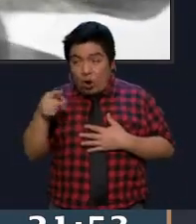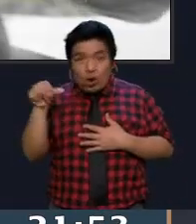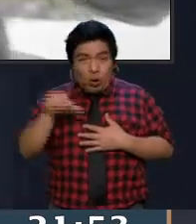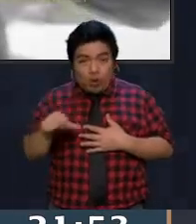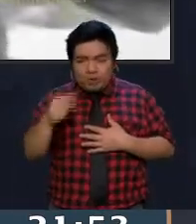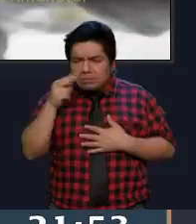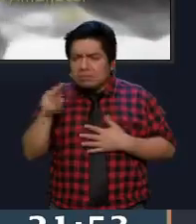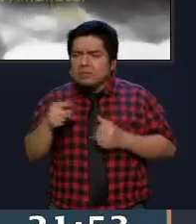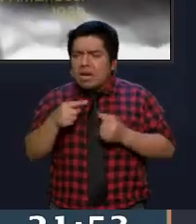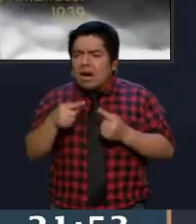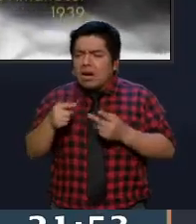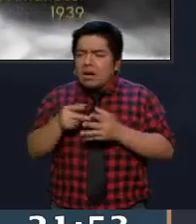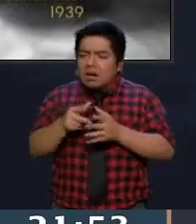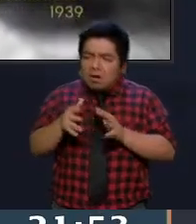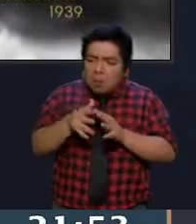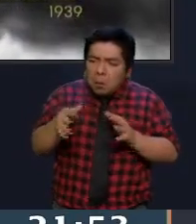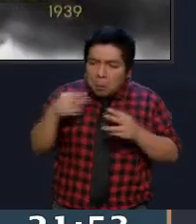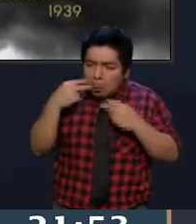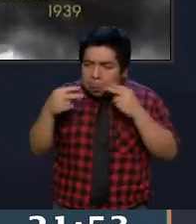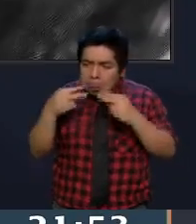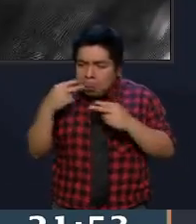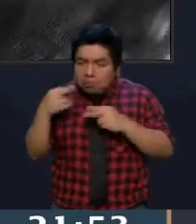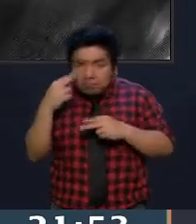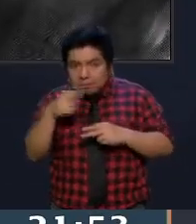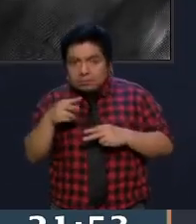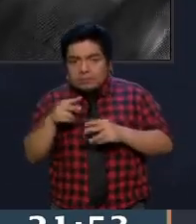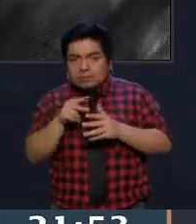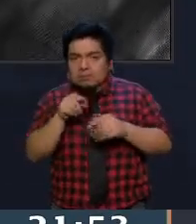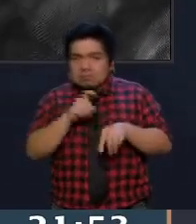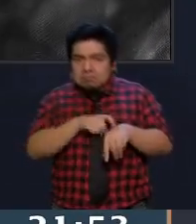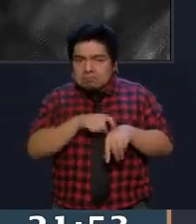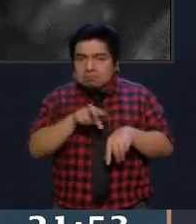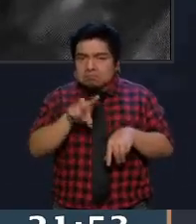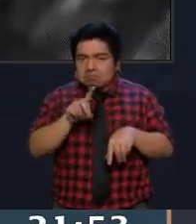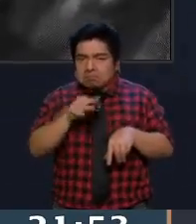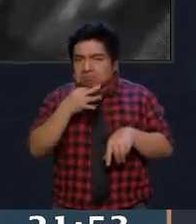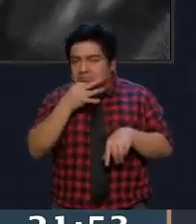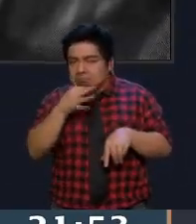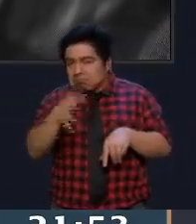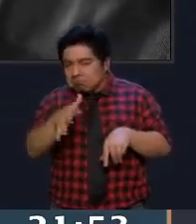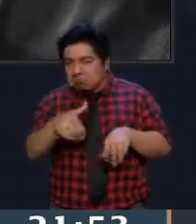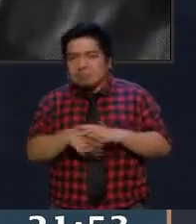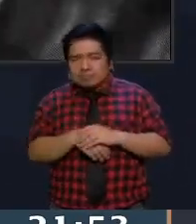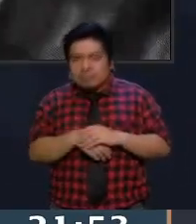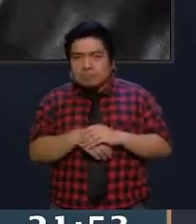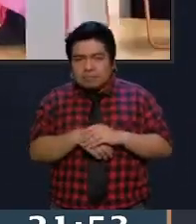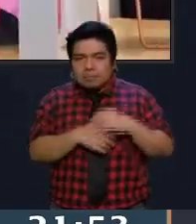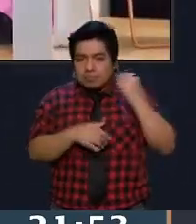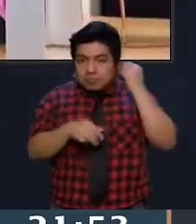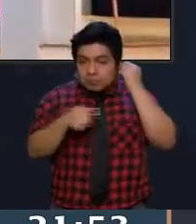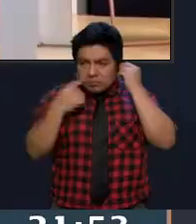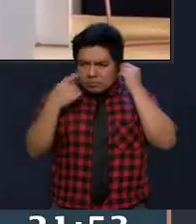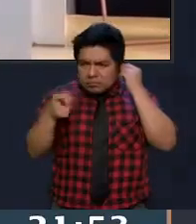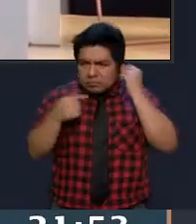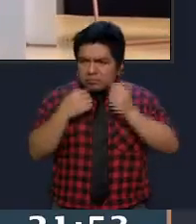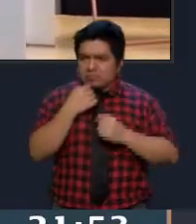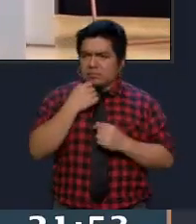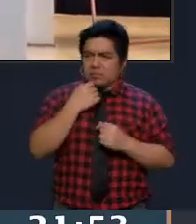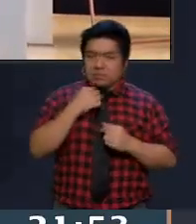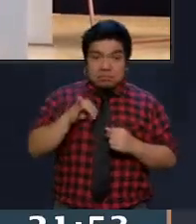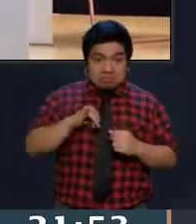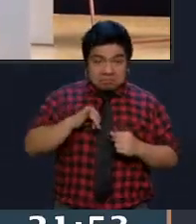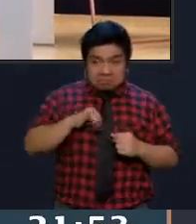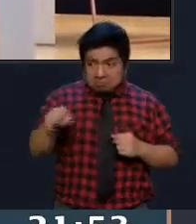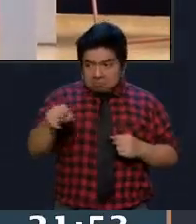de episodios de este programa, que duran 30 minutos más o menos, uh-huh. Pues me llamó, me